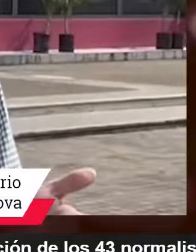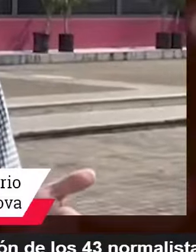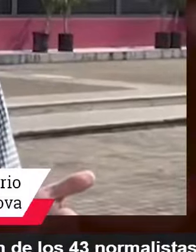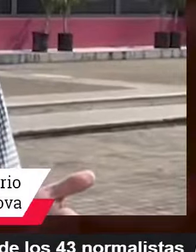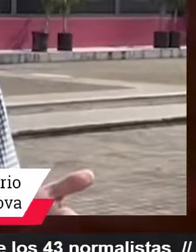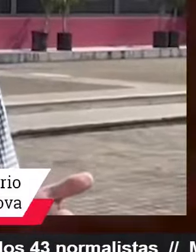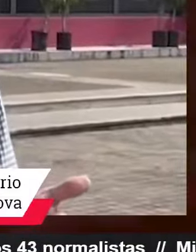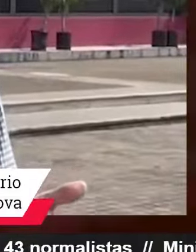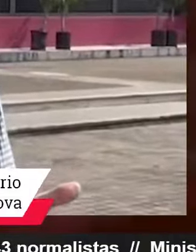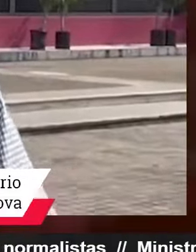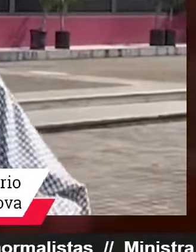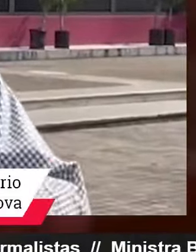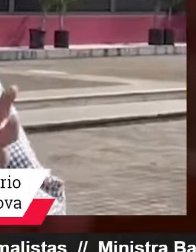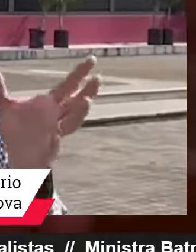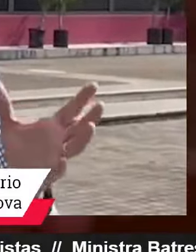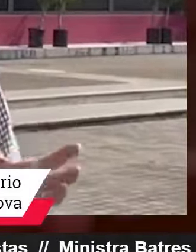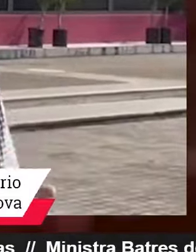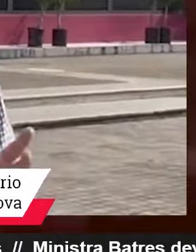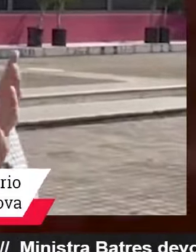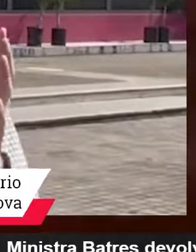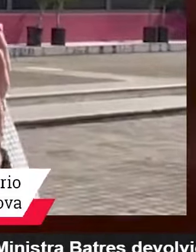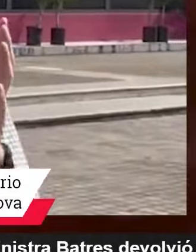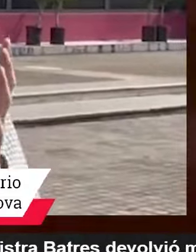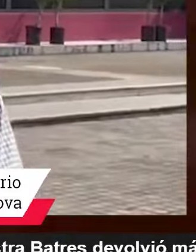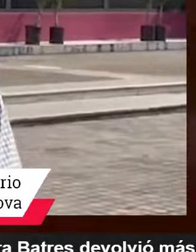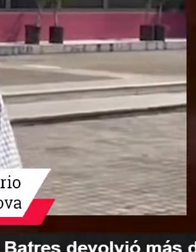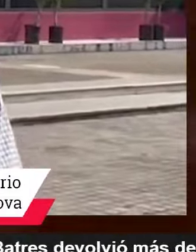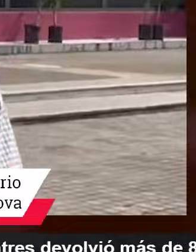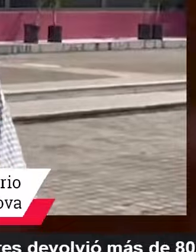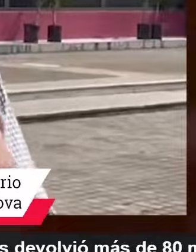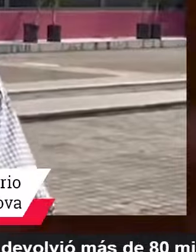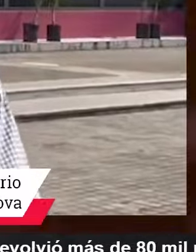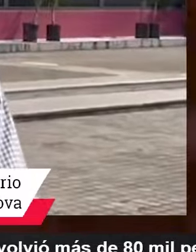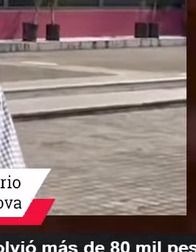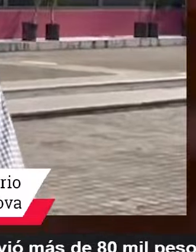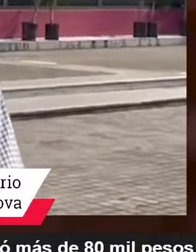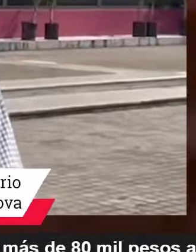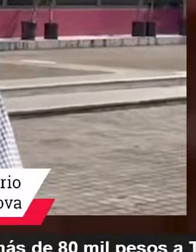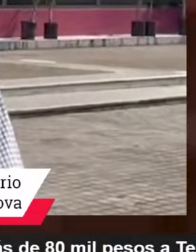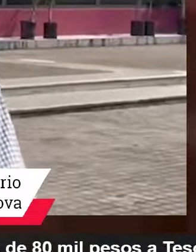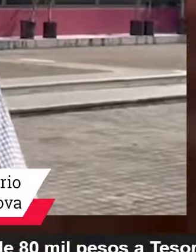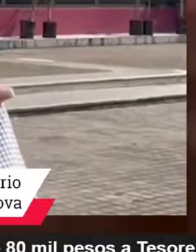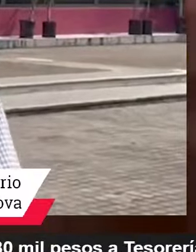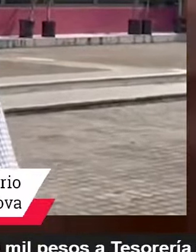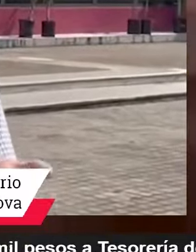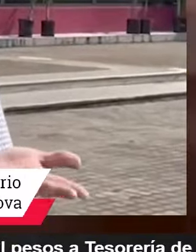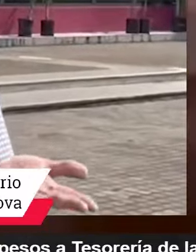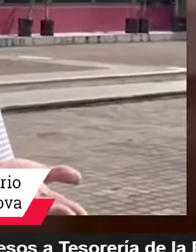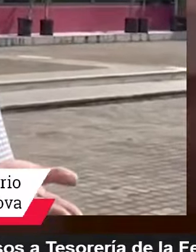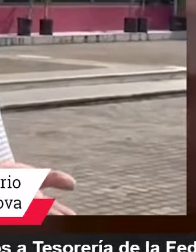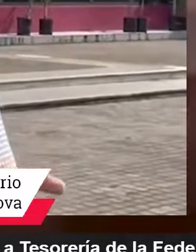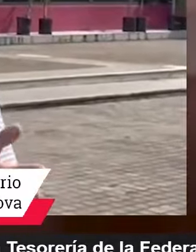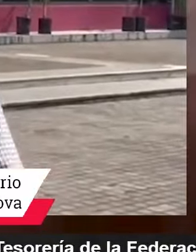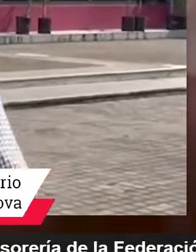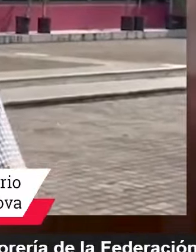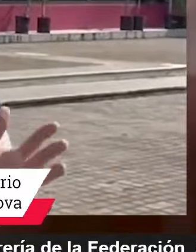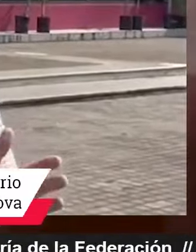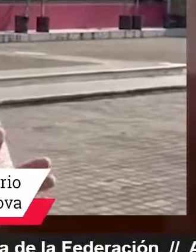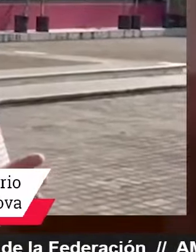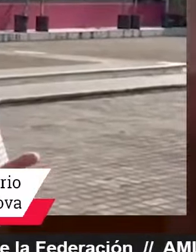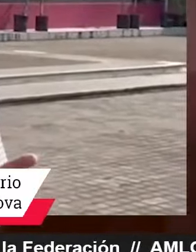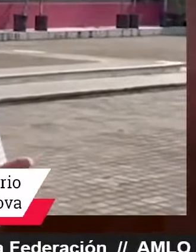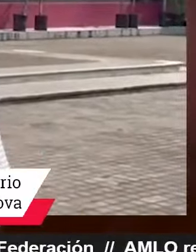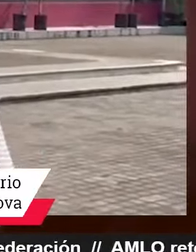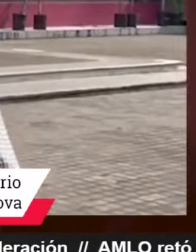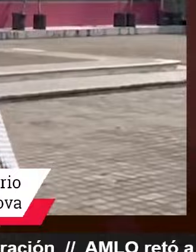evaluaciones elaboración de proyectos asesorías y hasta testificaciones sociales en licitaciones públicas